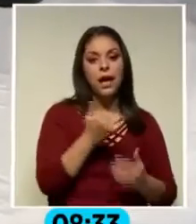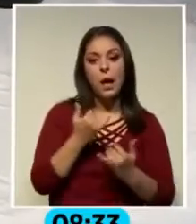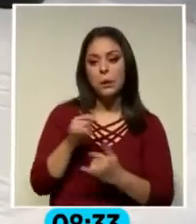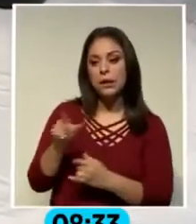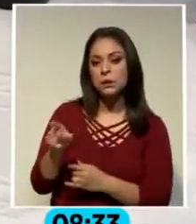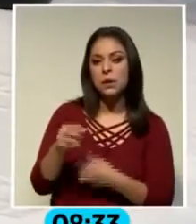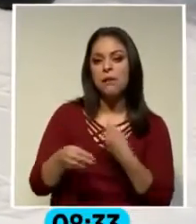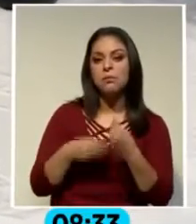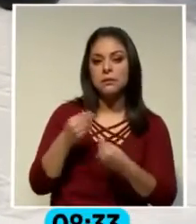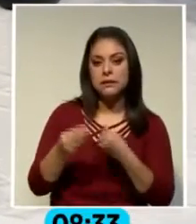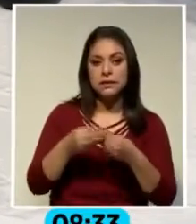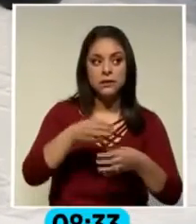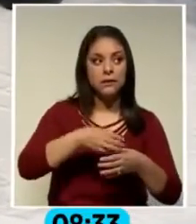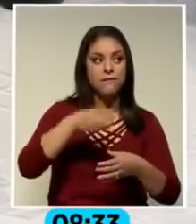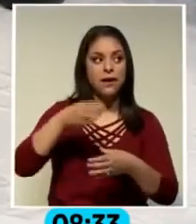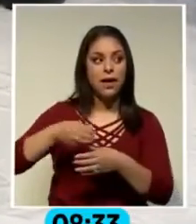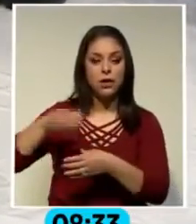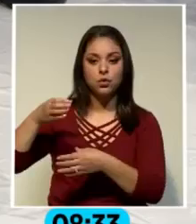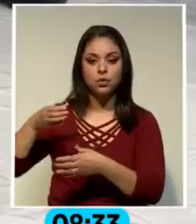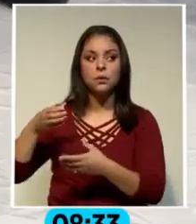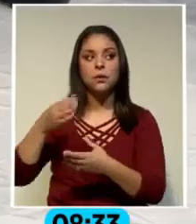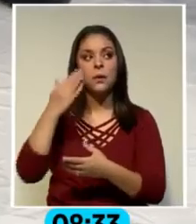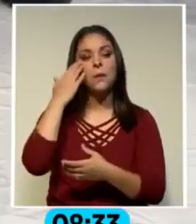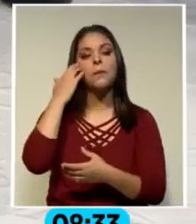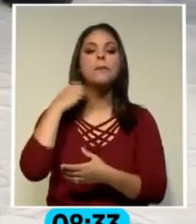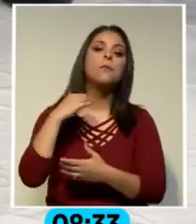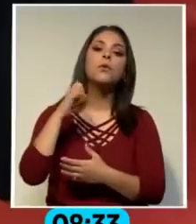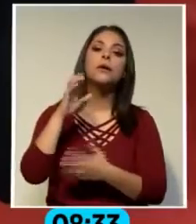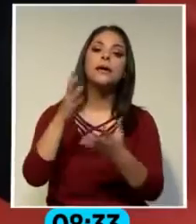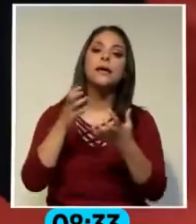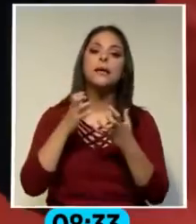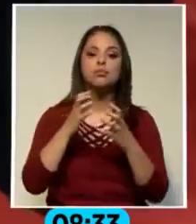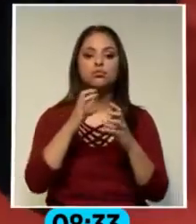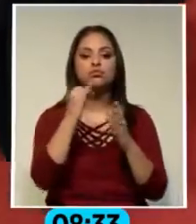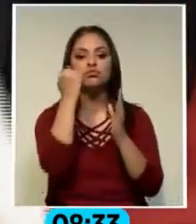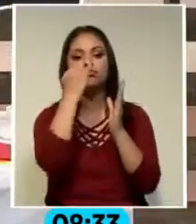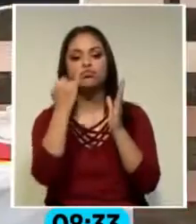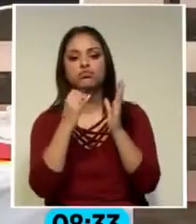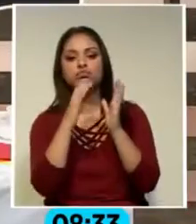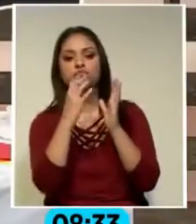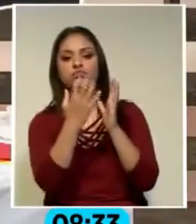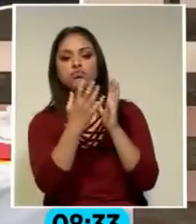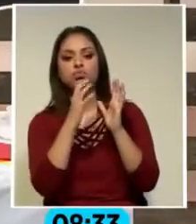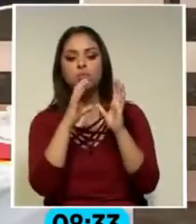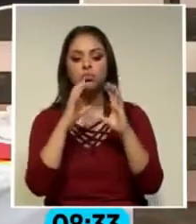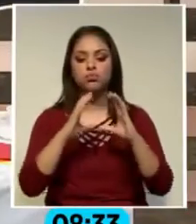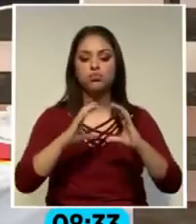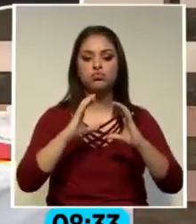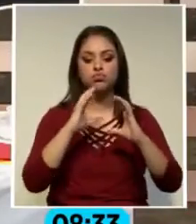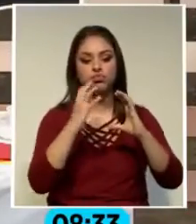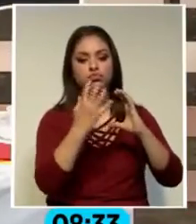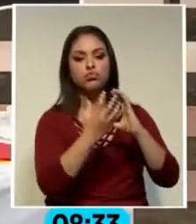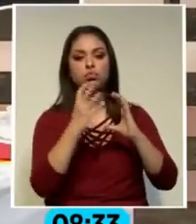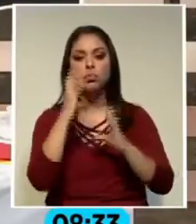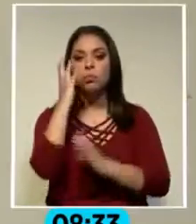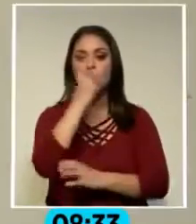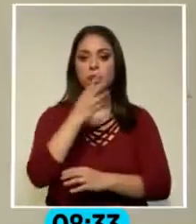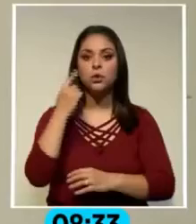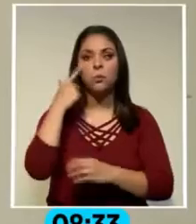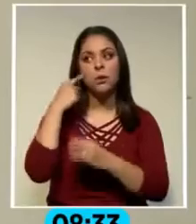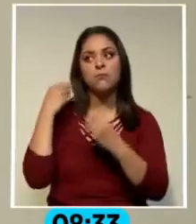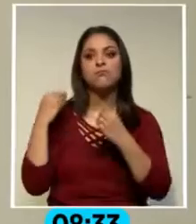decorarlos, porque para presentar nuestro emprendimiento es muy importante, pues, valga la redundancia, que se vea, que